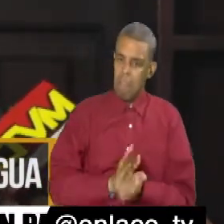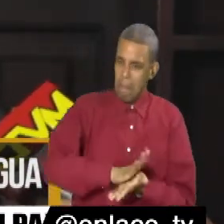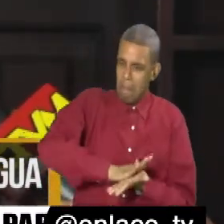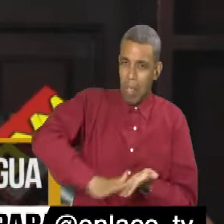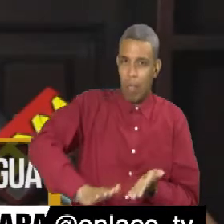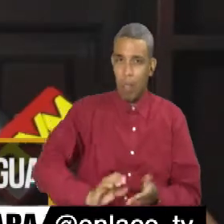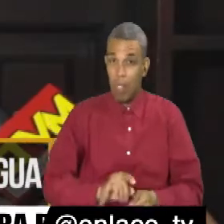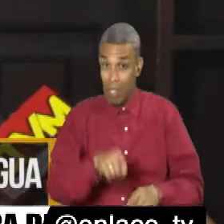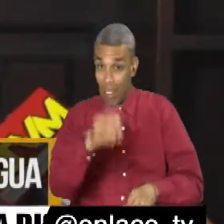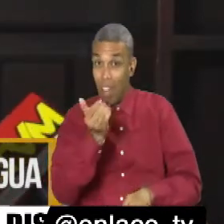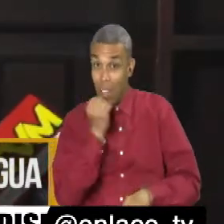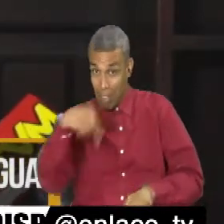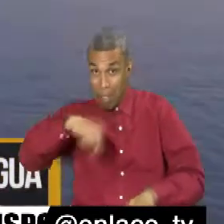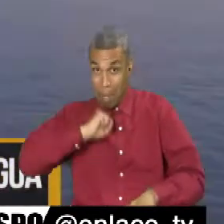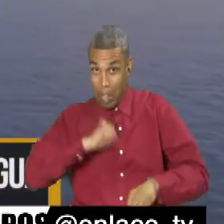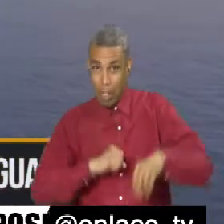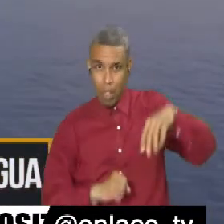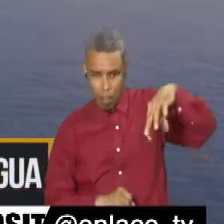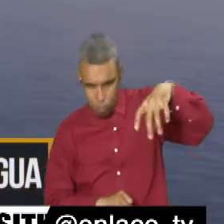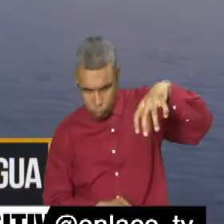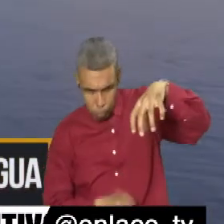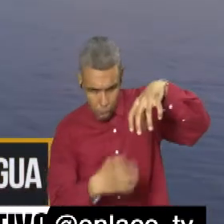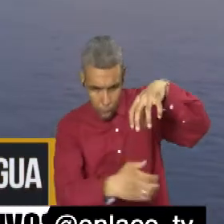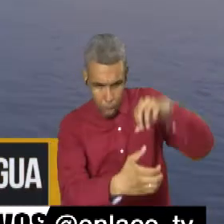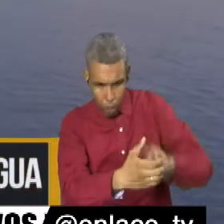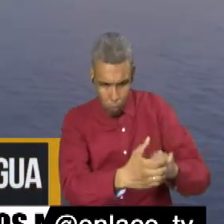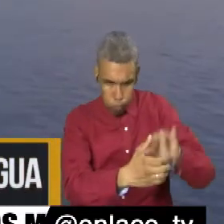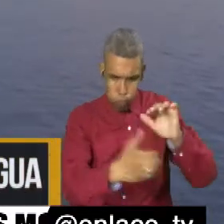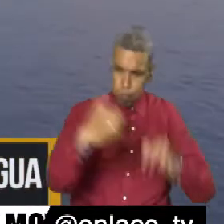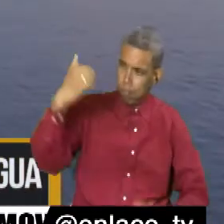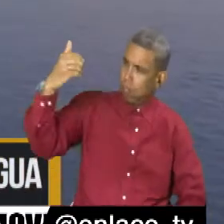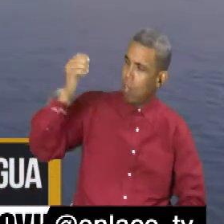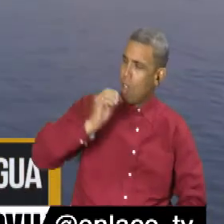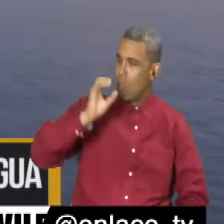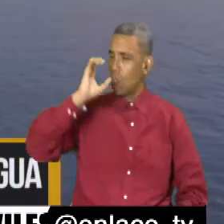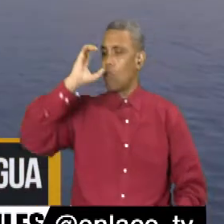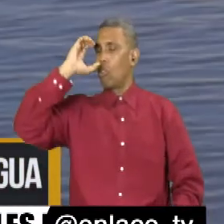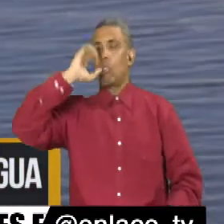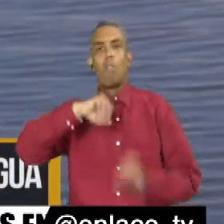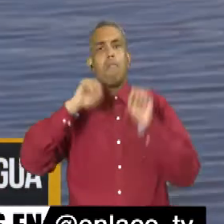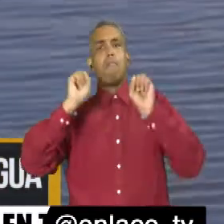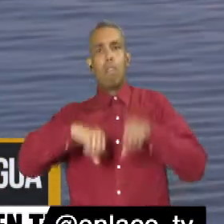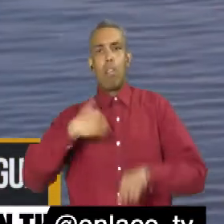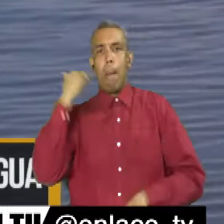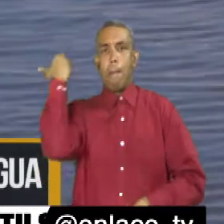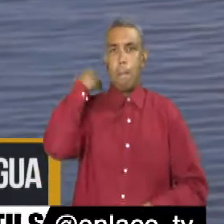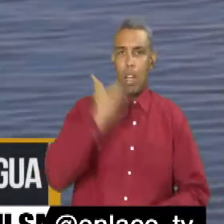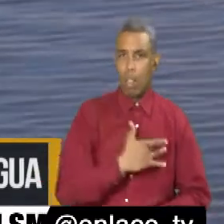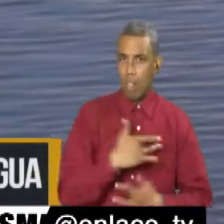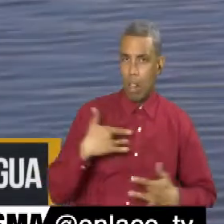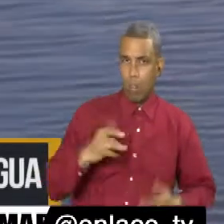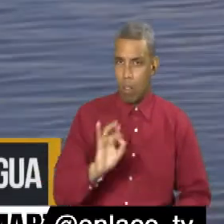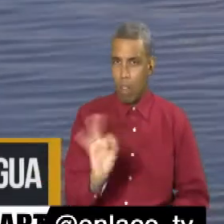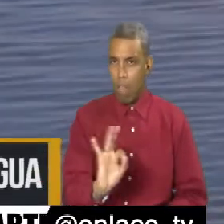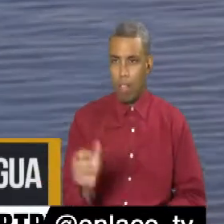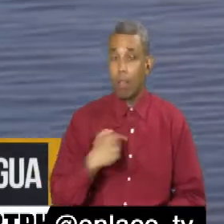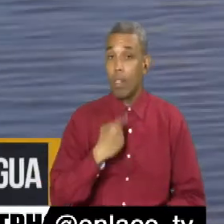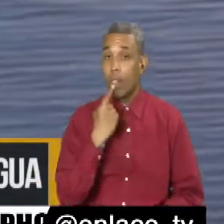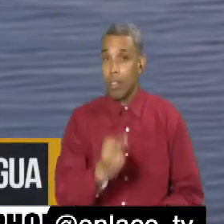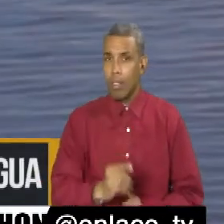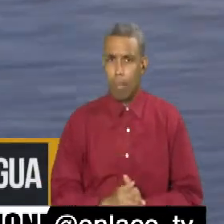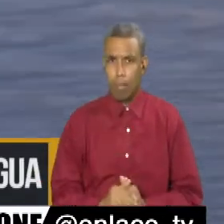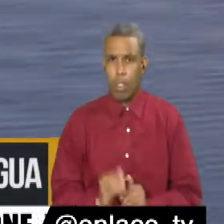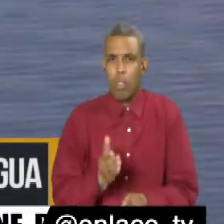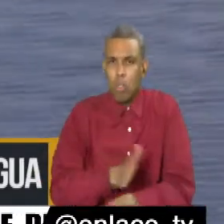potable para el consumo humano en la ciudad. Las muestras se tomaron de los 16 puntos estratégicos concentrados en la red de distribución. Los reportes entregados por